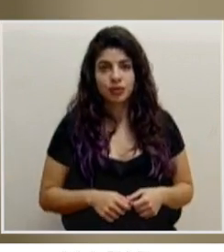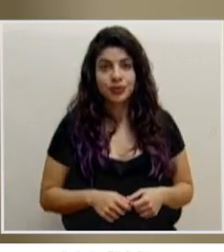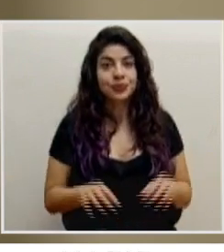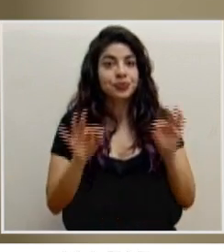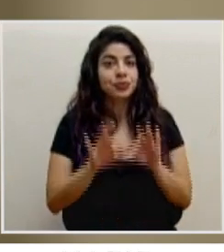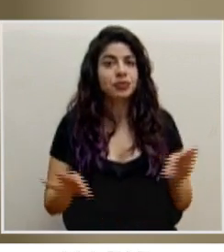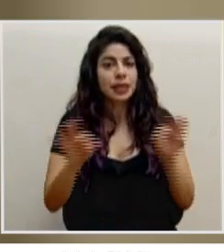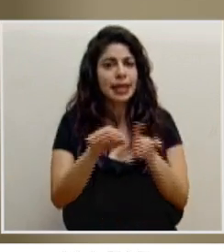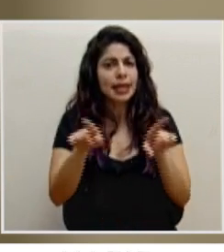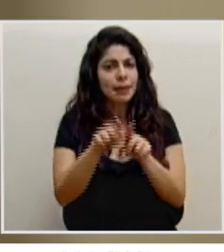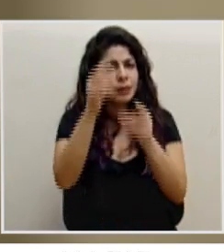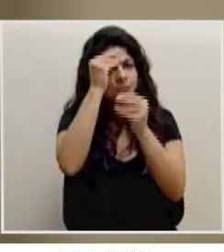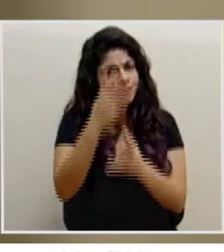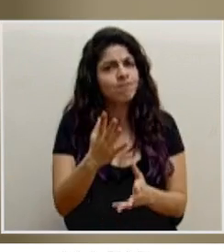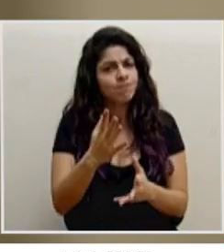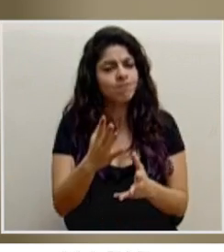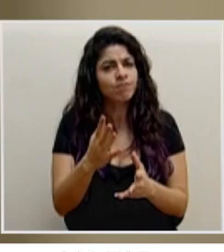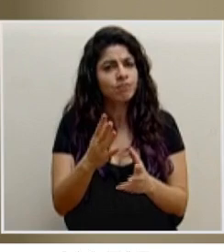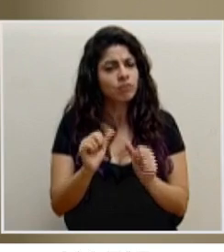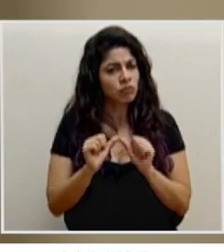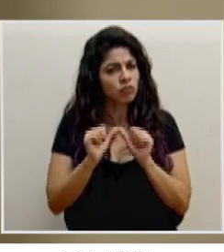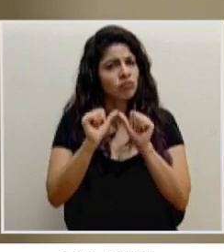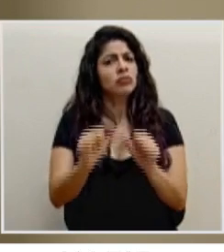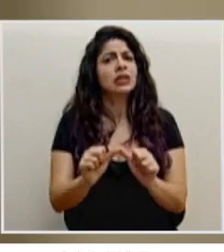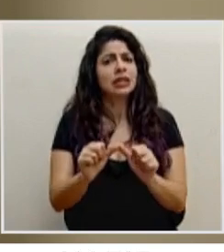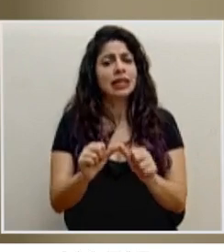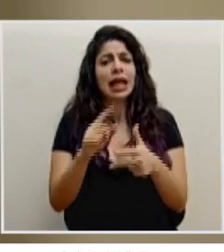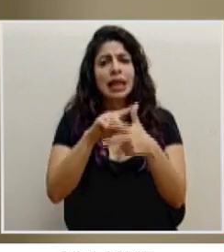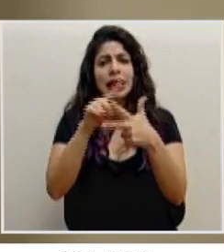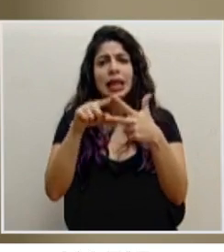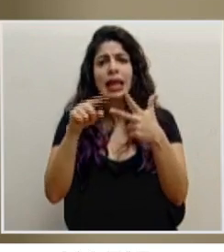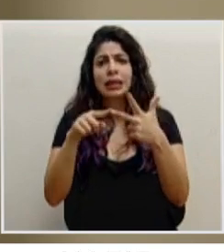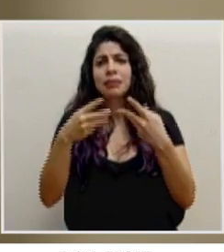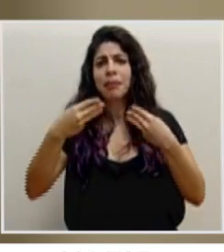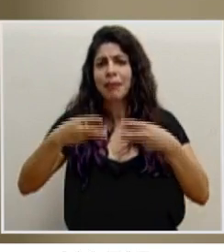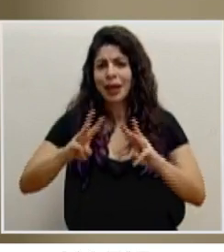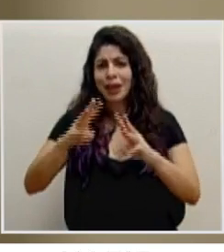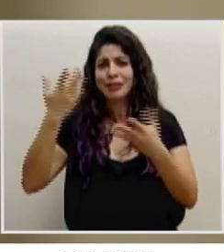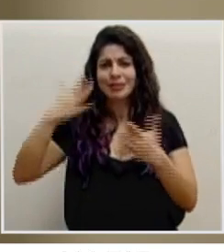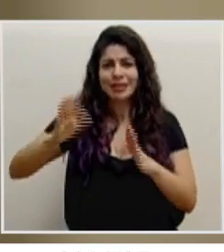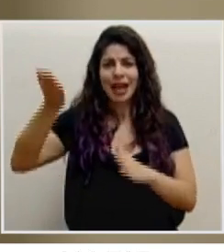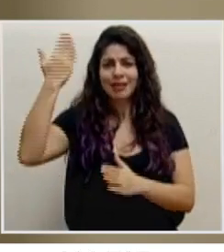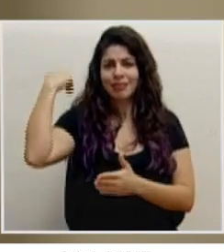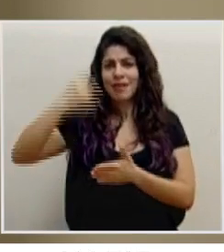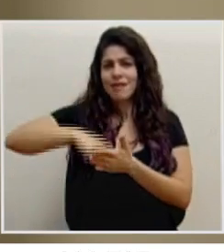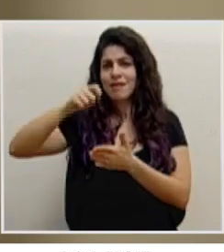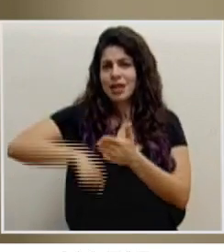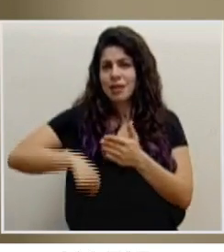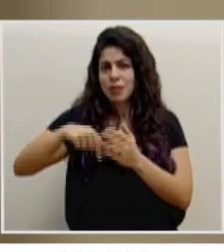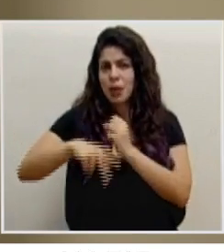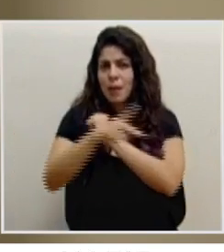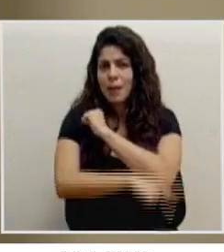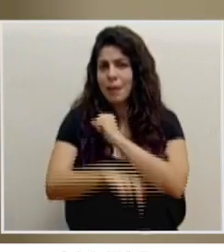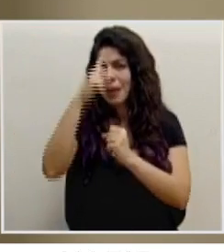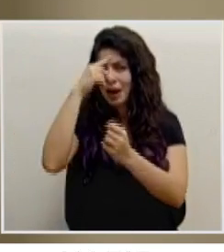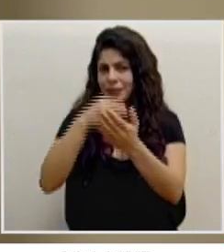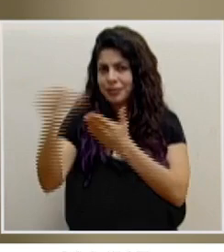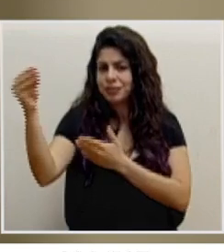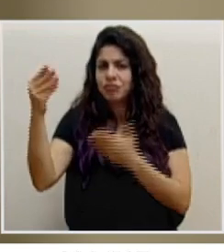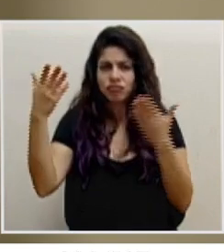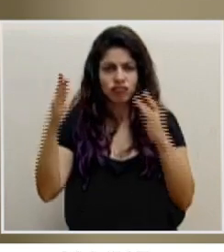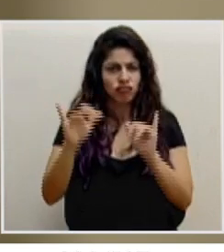Es importante también indicar que permanecen vigentes los 3 mecanismos de adquisición firmados por el país hasta el